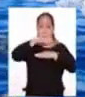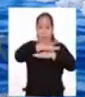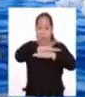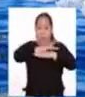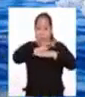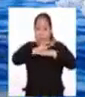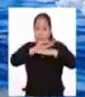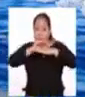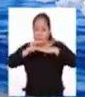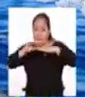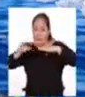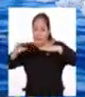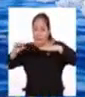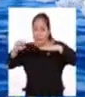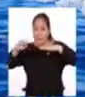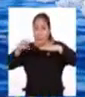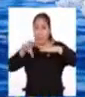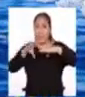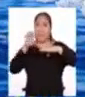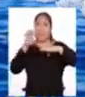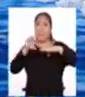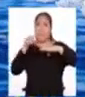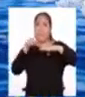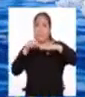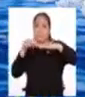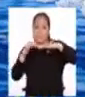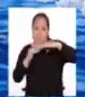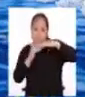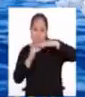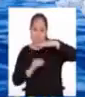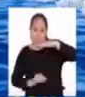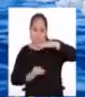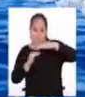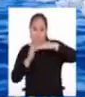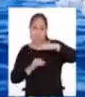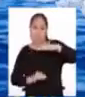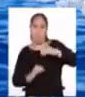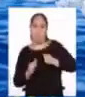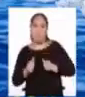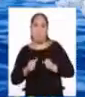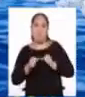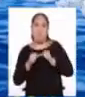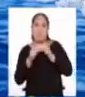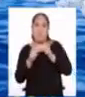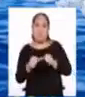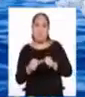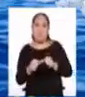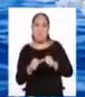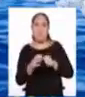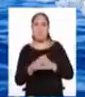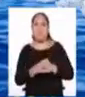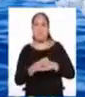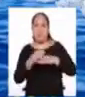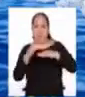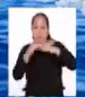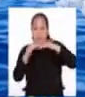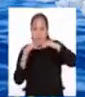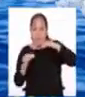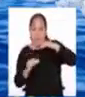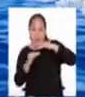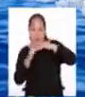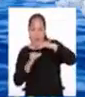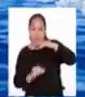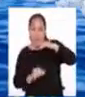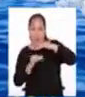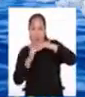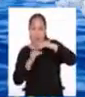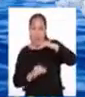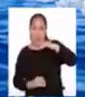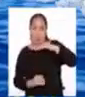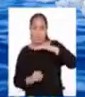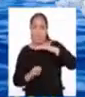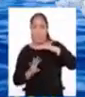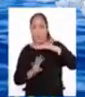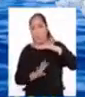hielo mantiene constante la temperatura en 0 grados, mientras que por debajo la temperatura puede mantenerse en 4